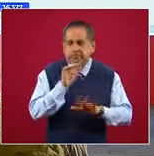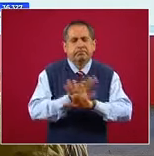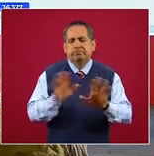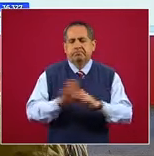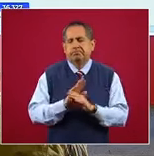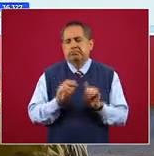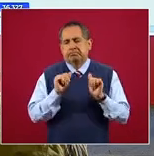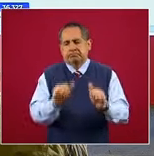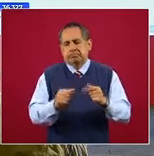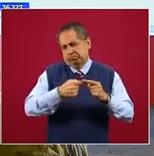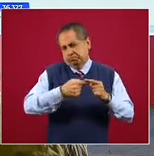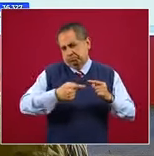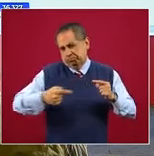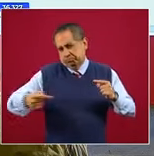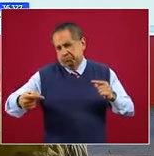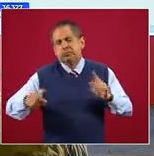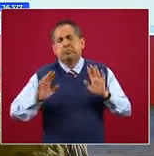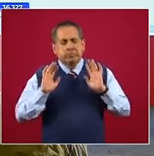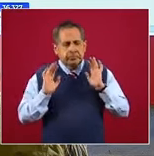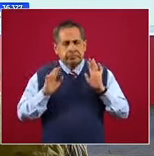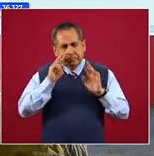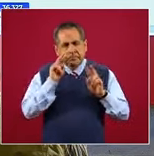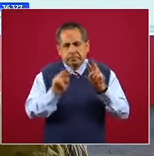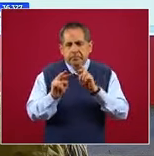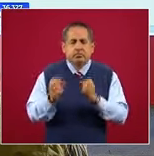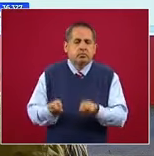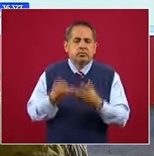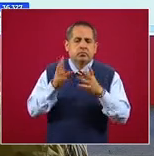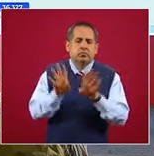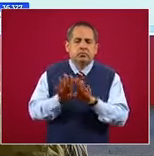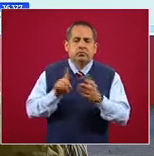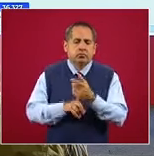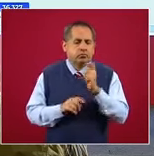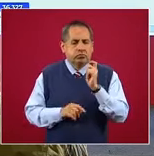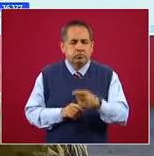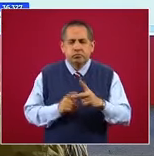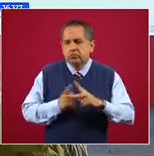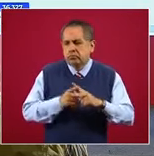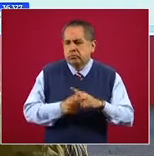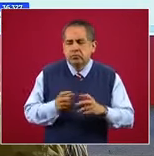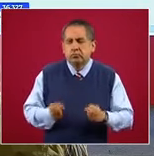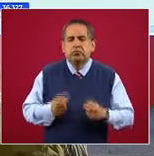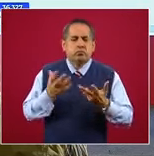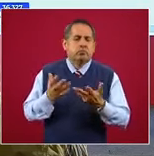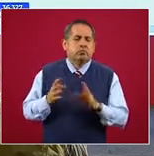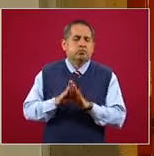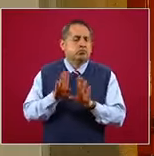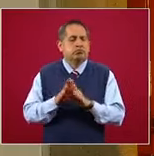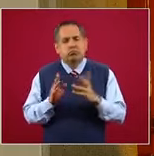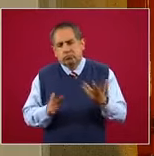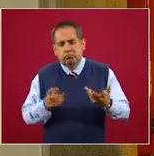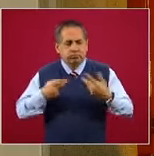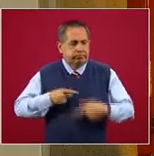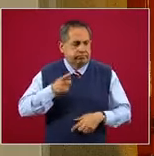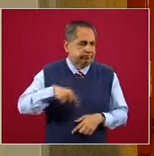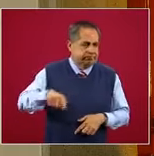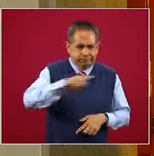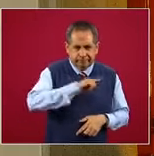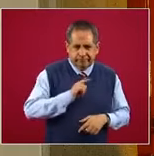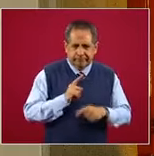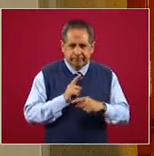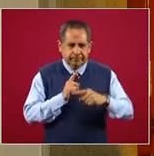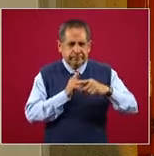tenemos representadas para que podamos ver visualmente un poco la proporción en relación a las personas que han